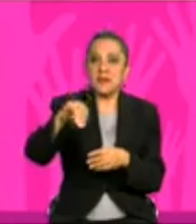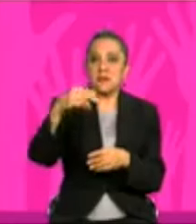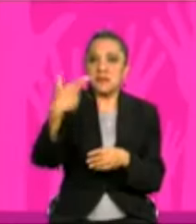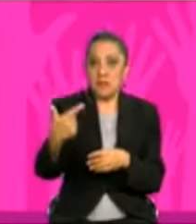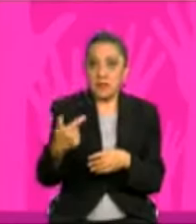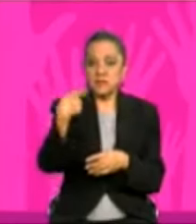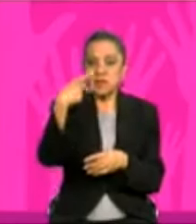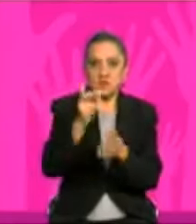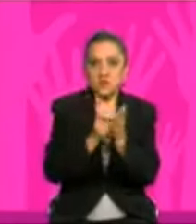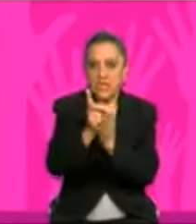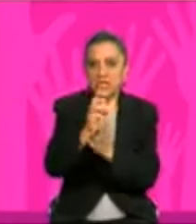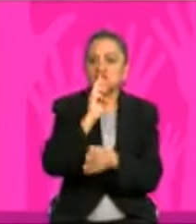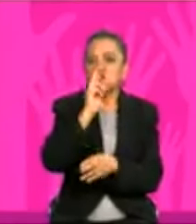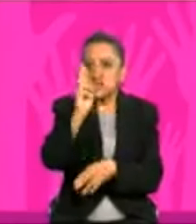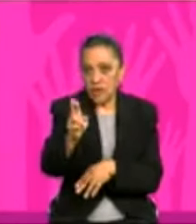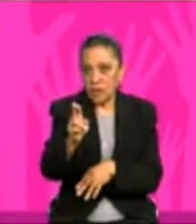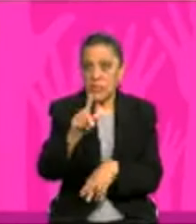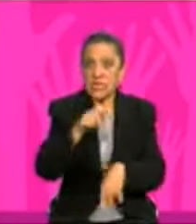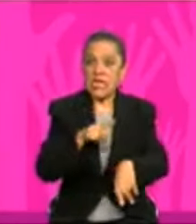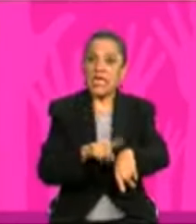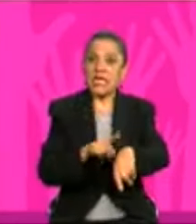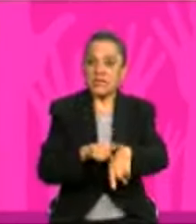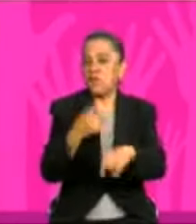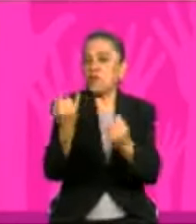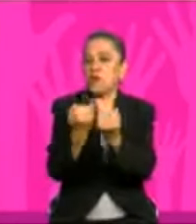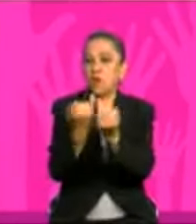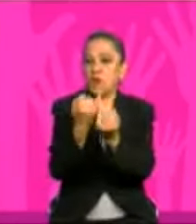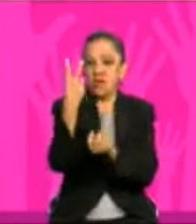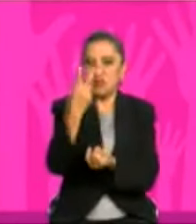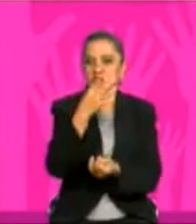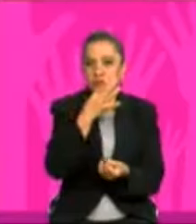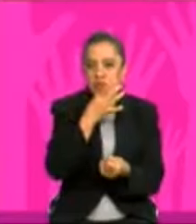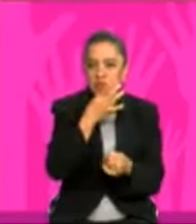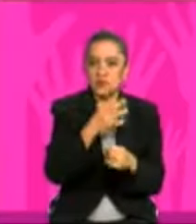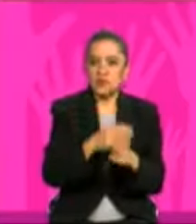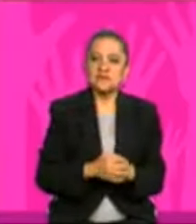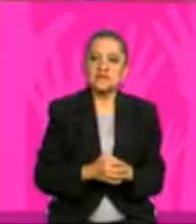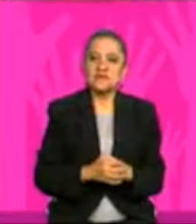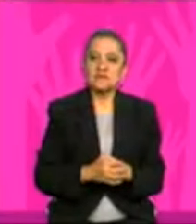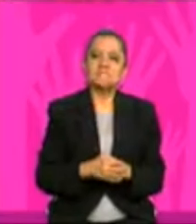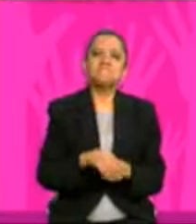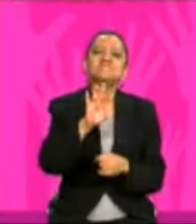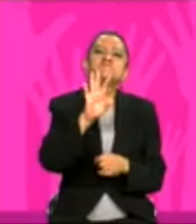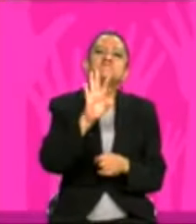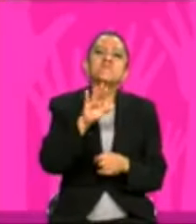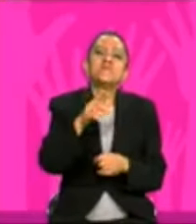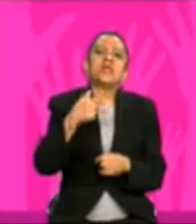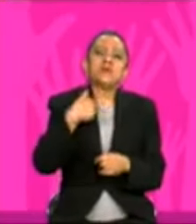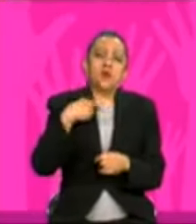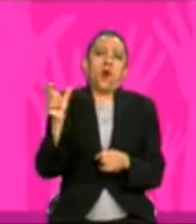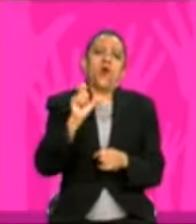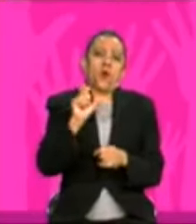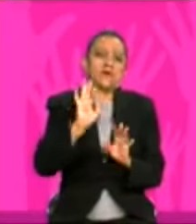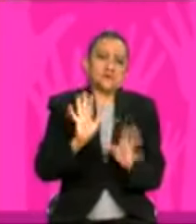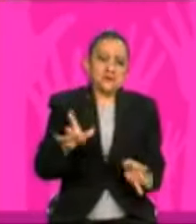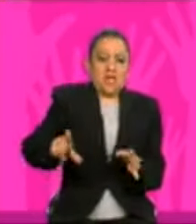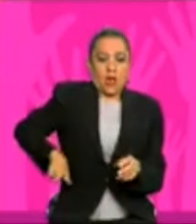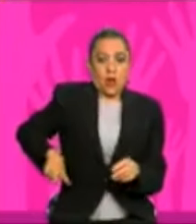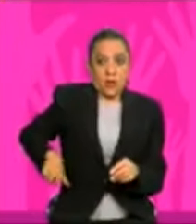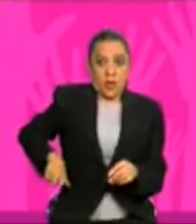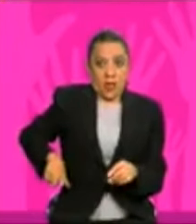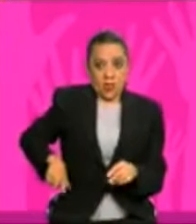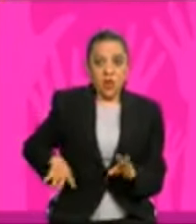en su derecho de réplica. El tiempo es de 2 minutos, candidata. Cuando sea gobernadora voy a implementar el programa